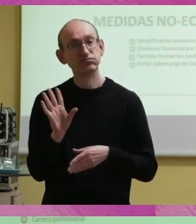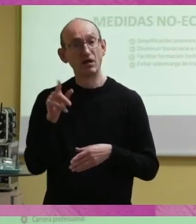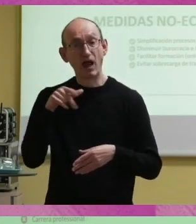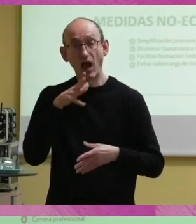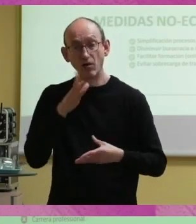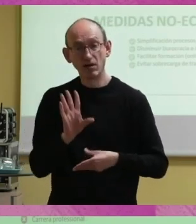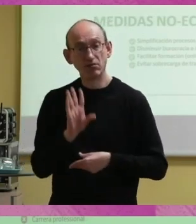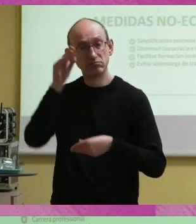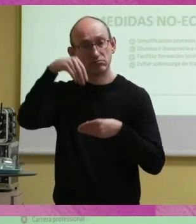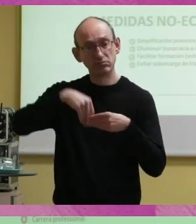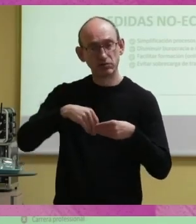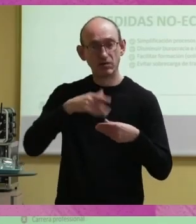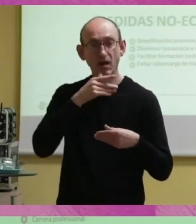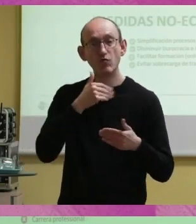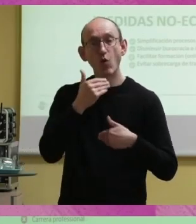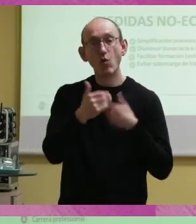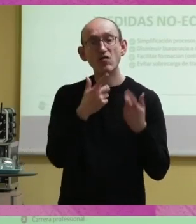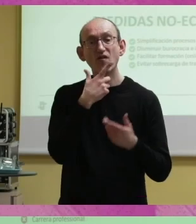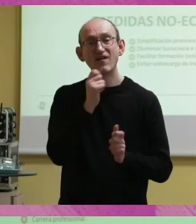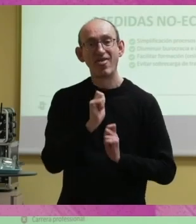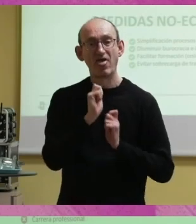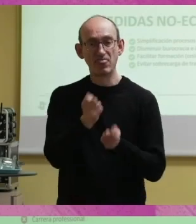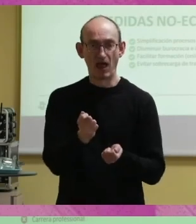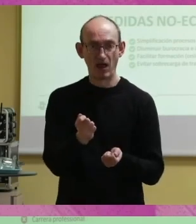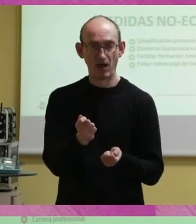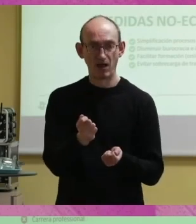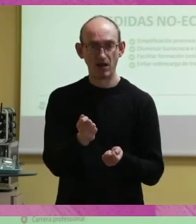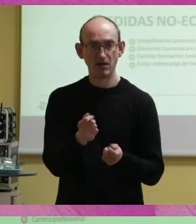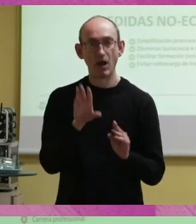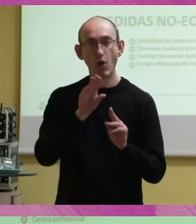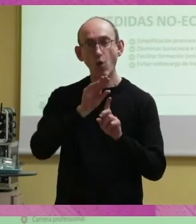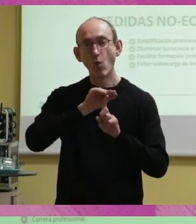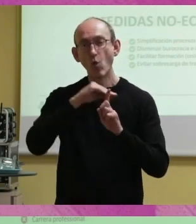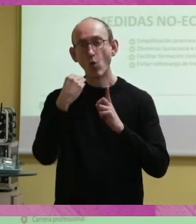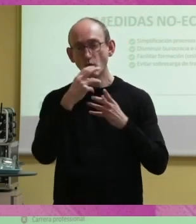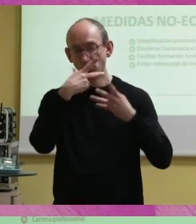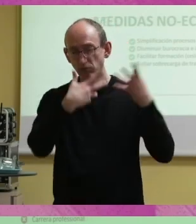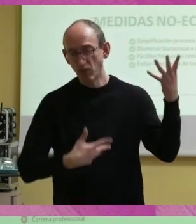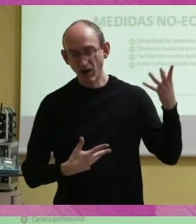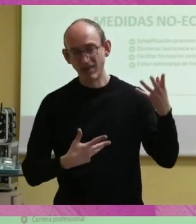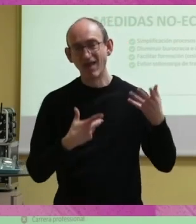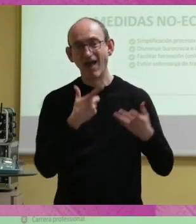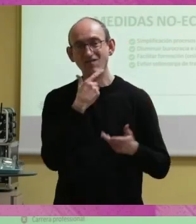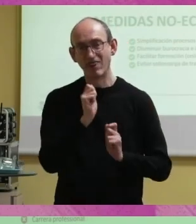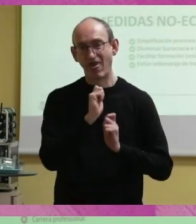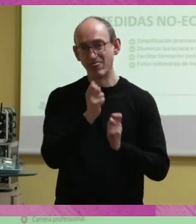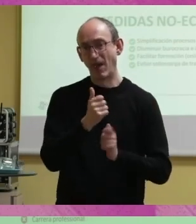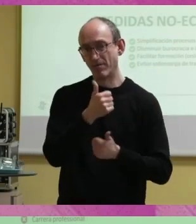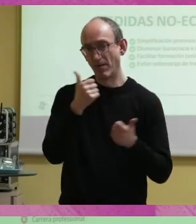de hoy. Facilitar procesos, simplificar burocracia,